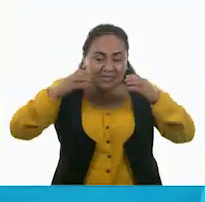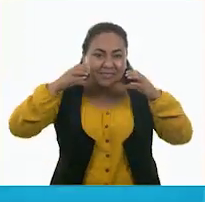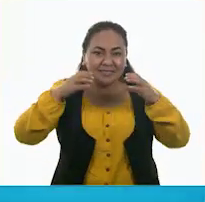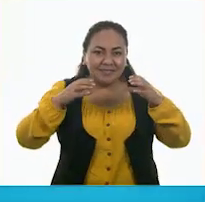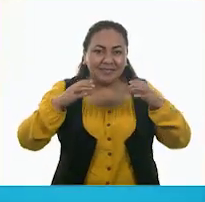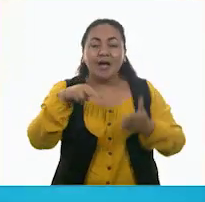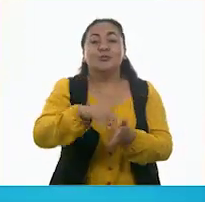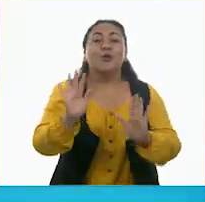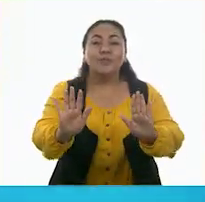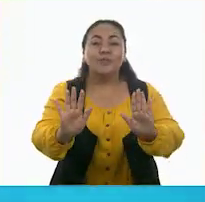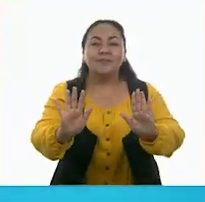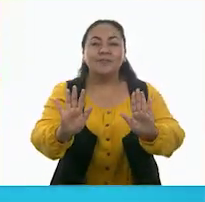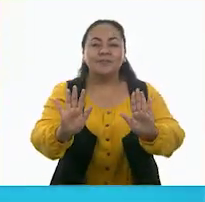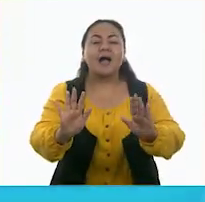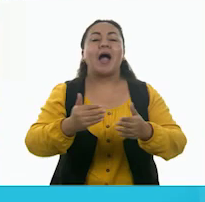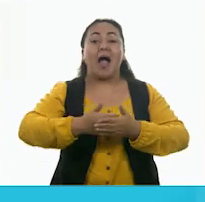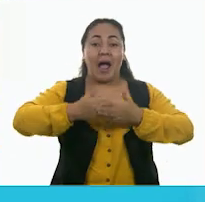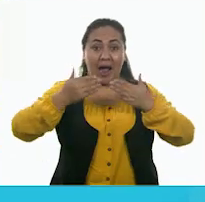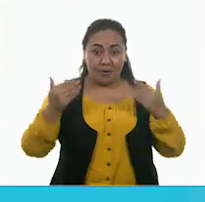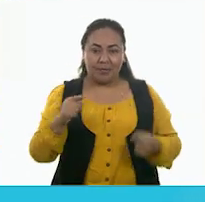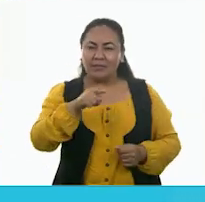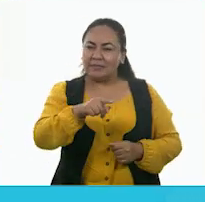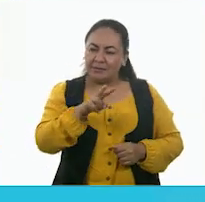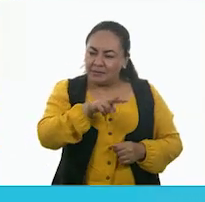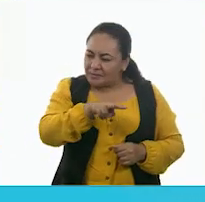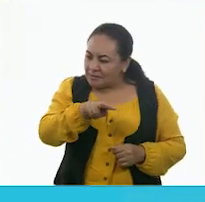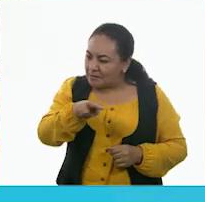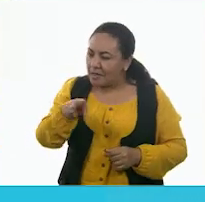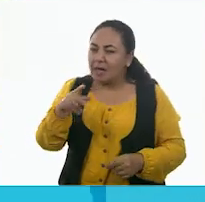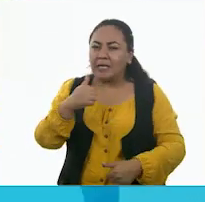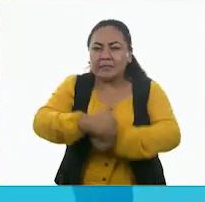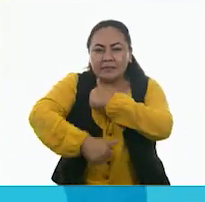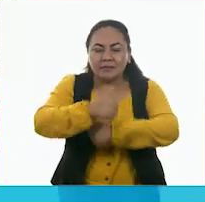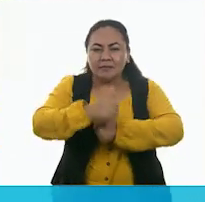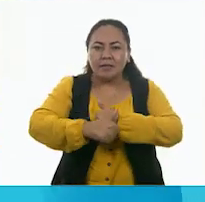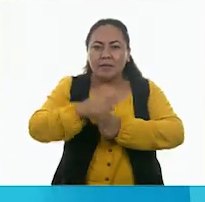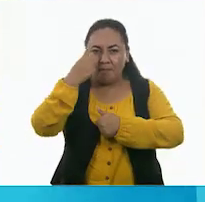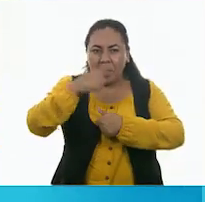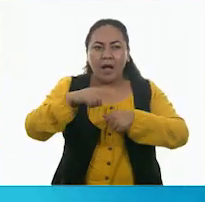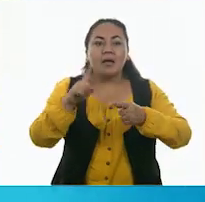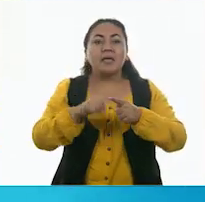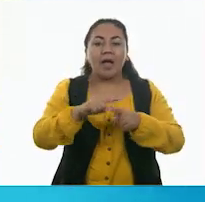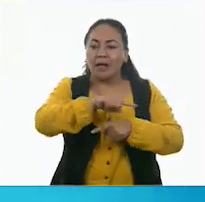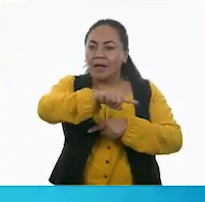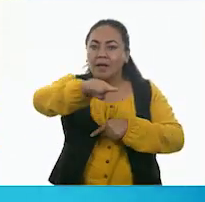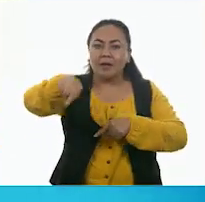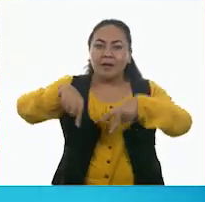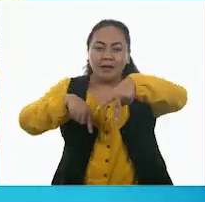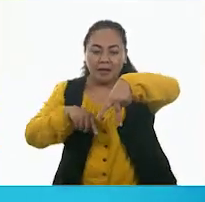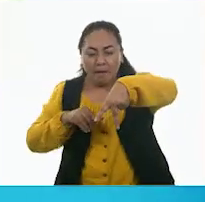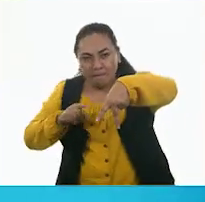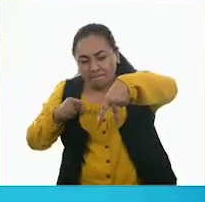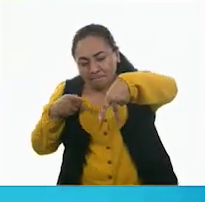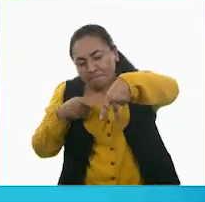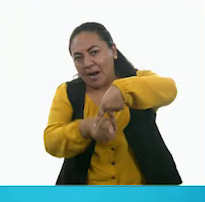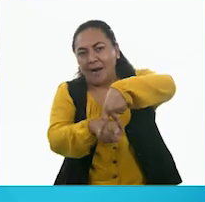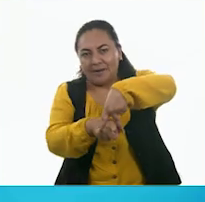Stop. Ahora, él va a intentar meter una pelota en medio de las piernas de la compañera.